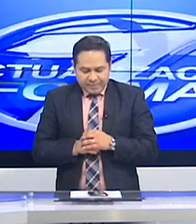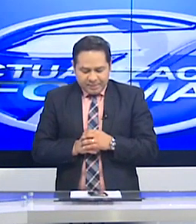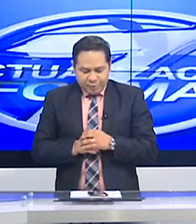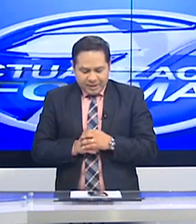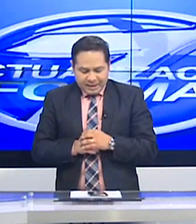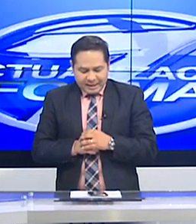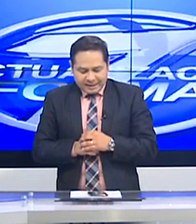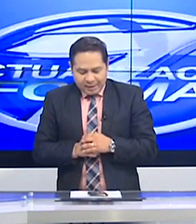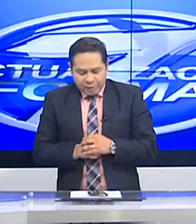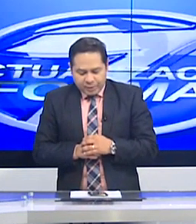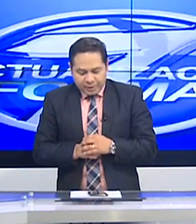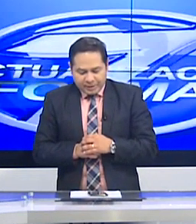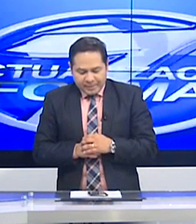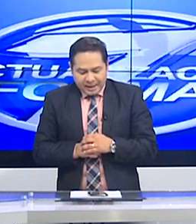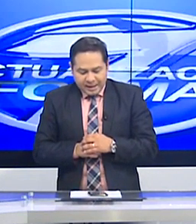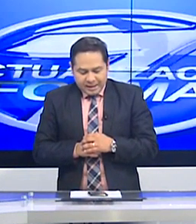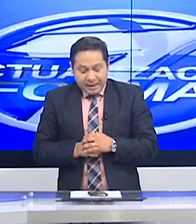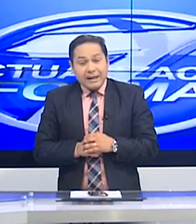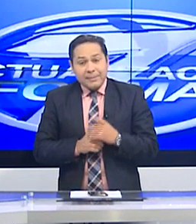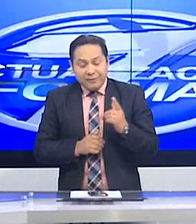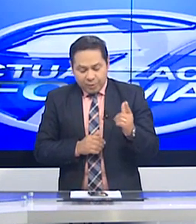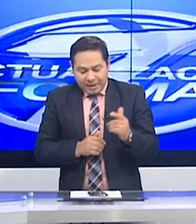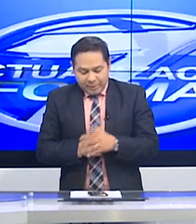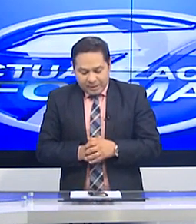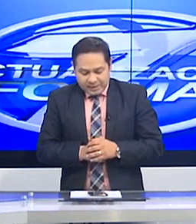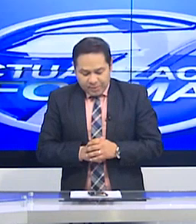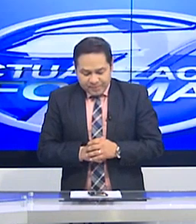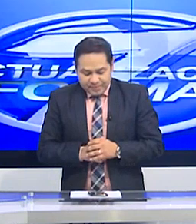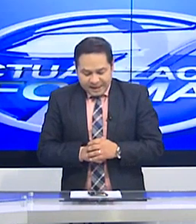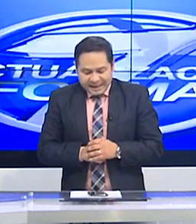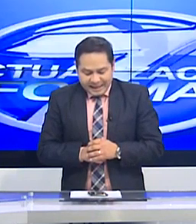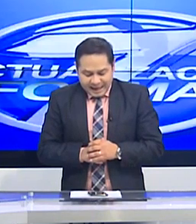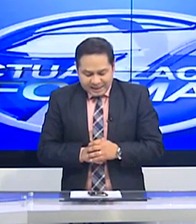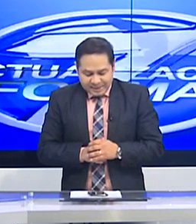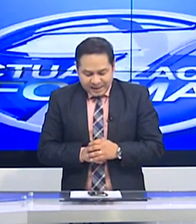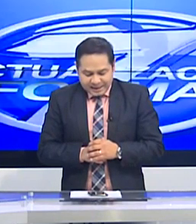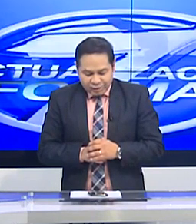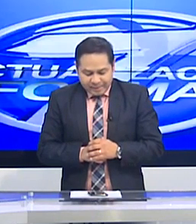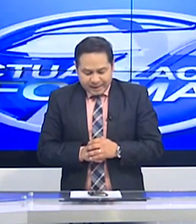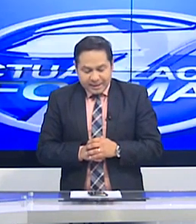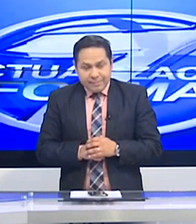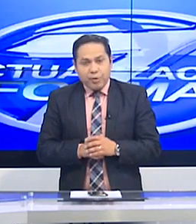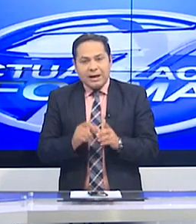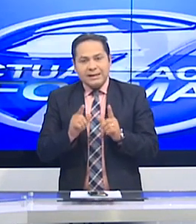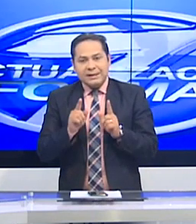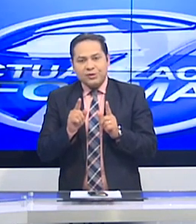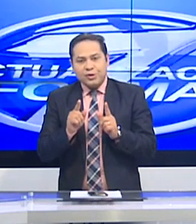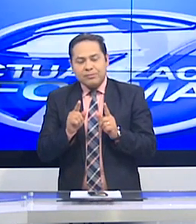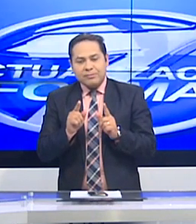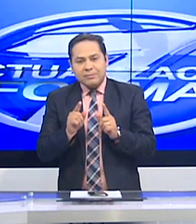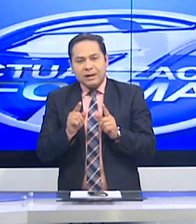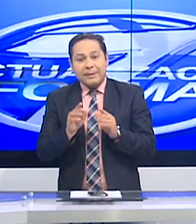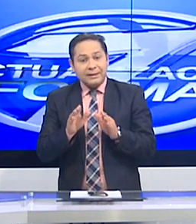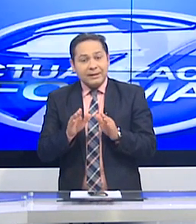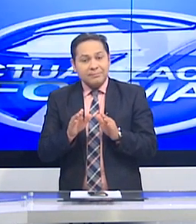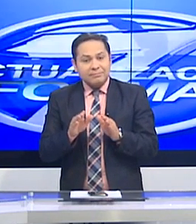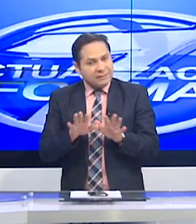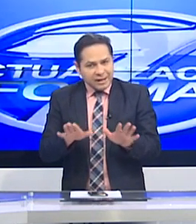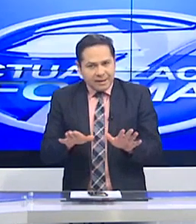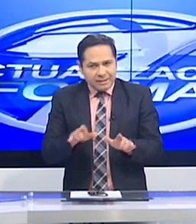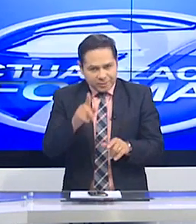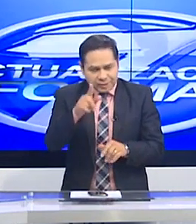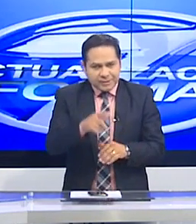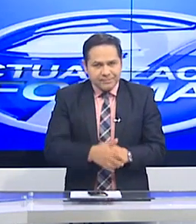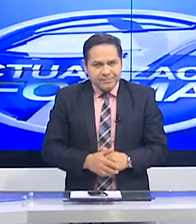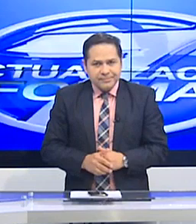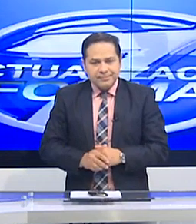estado de calamidad pública decretada por el gobierno de Guatemala. RENAP informa a la población en general las medidas a tomar por la institución a partir de